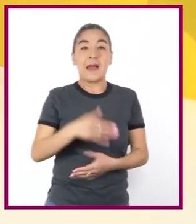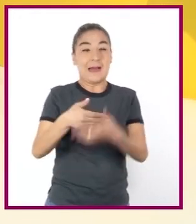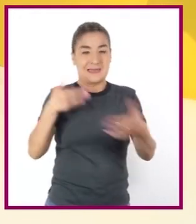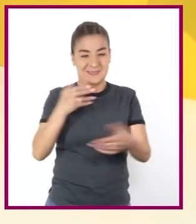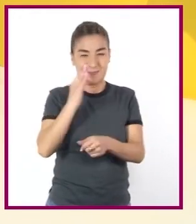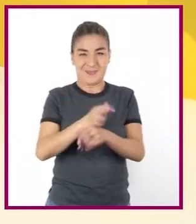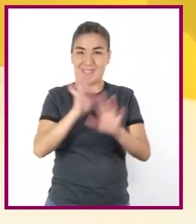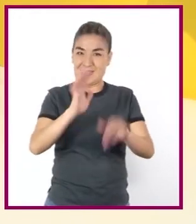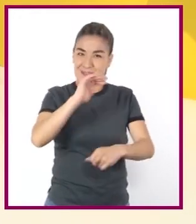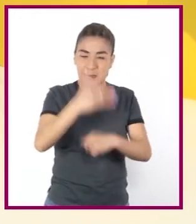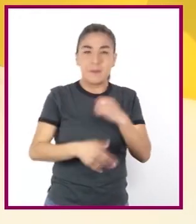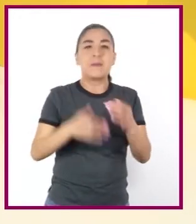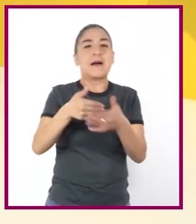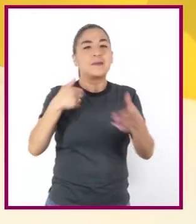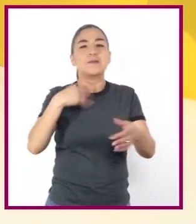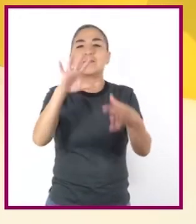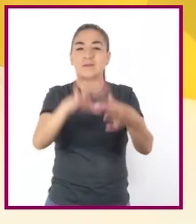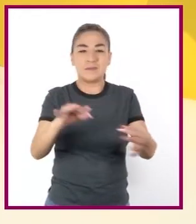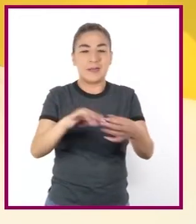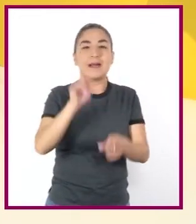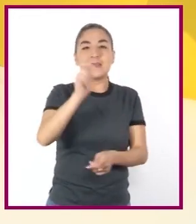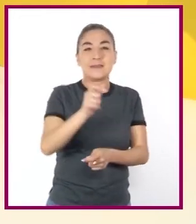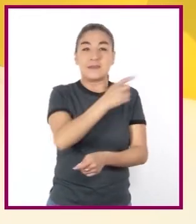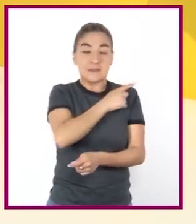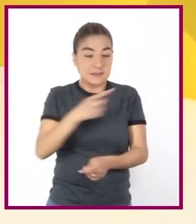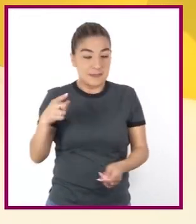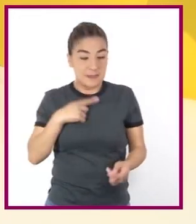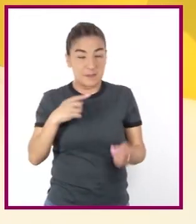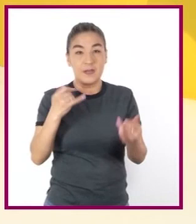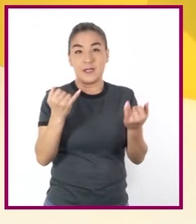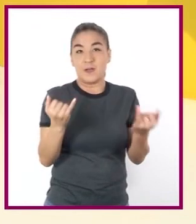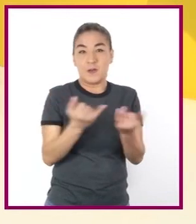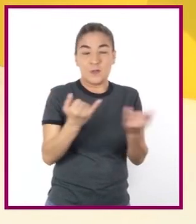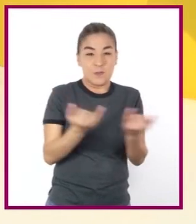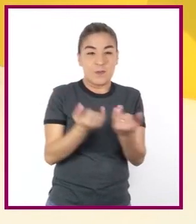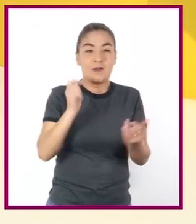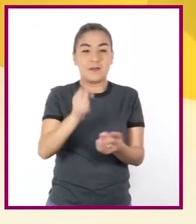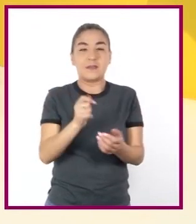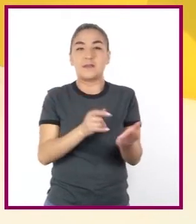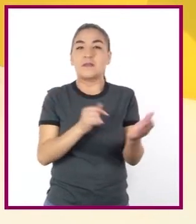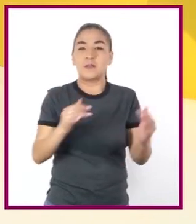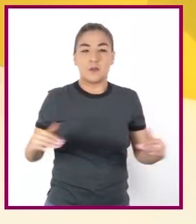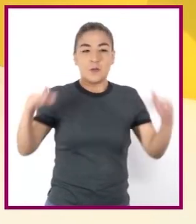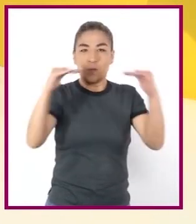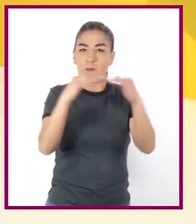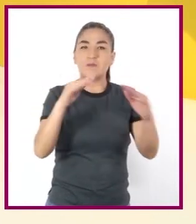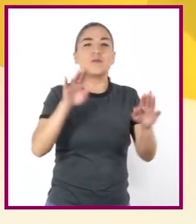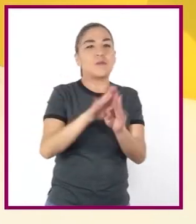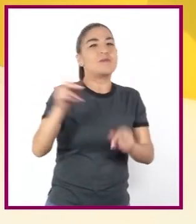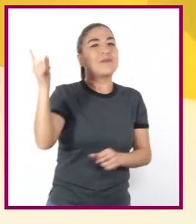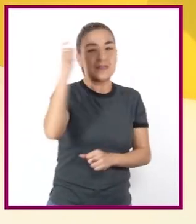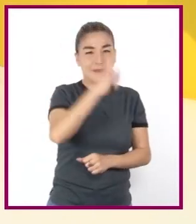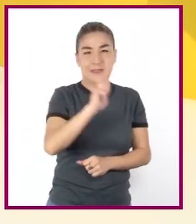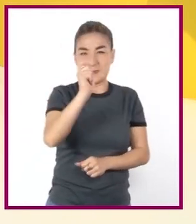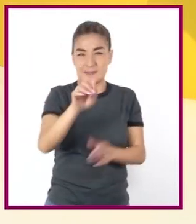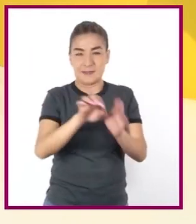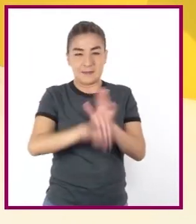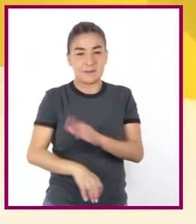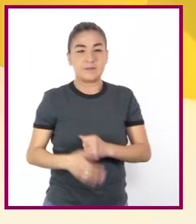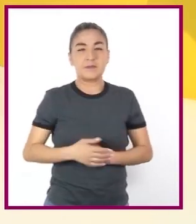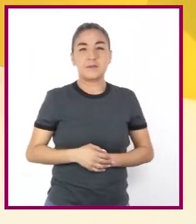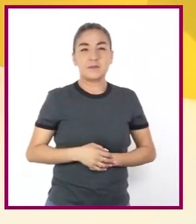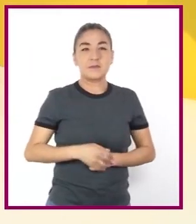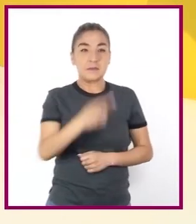importante señalar que el ejercicio de la igualdad tiene implicaciones en la vida social, es decir, en la medida en